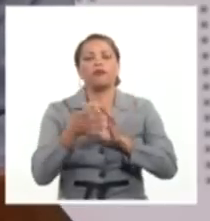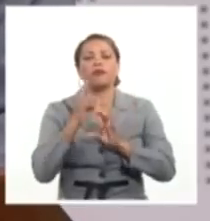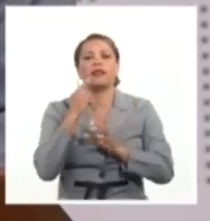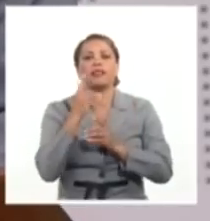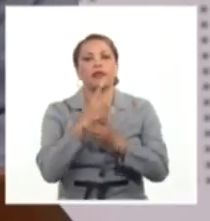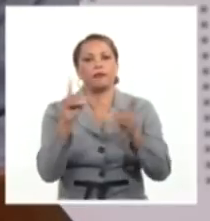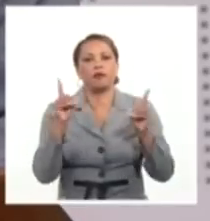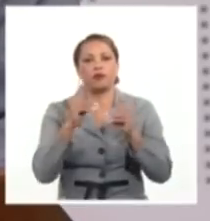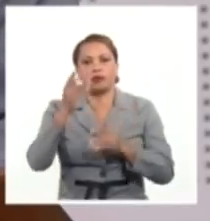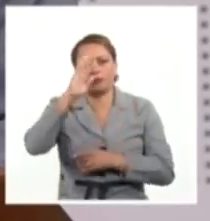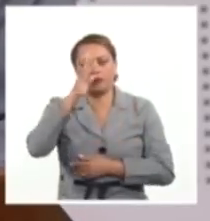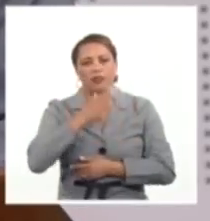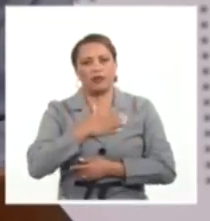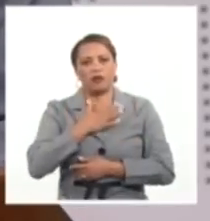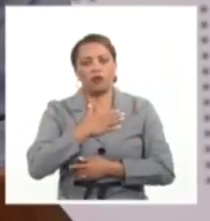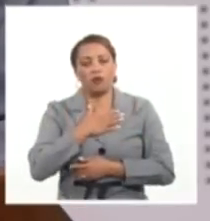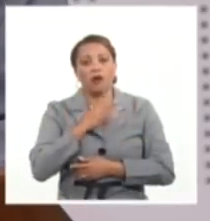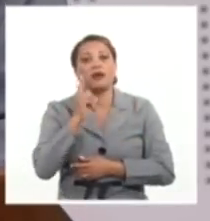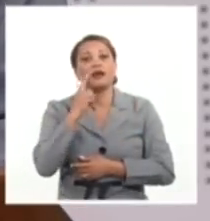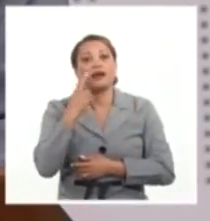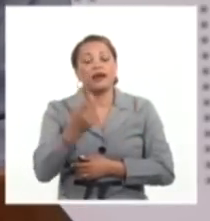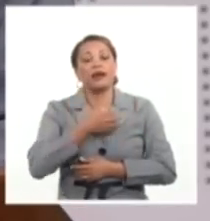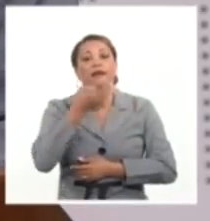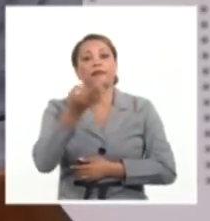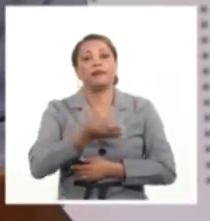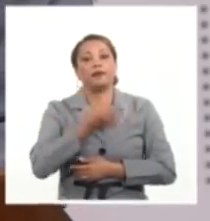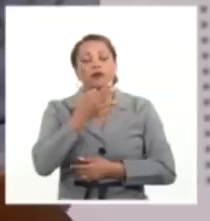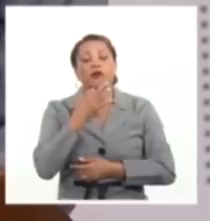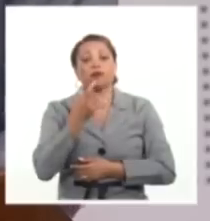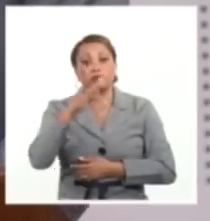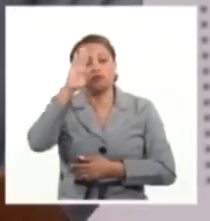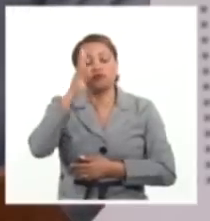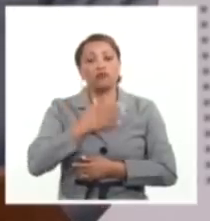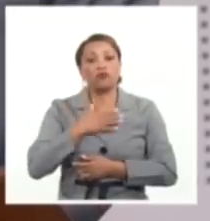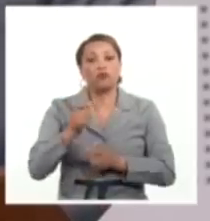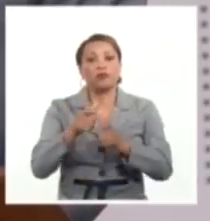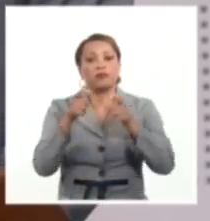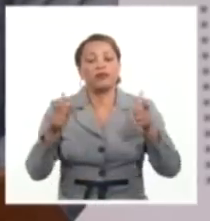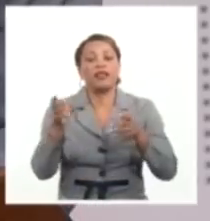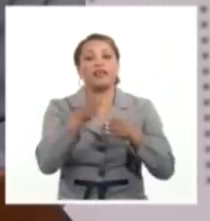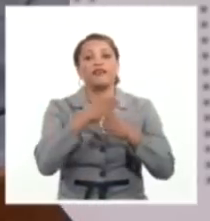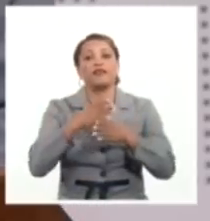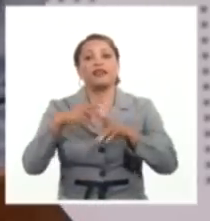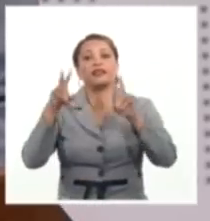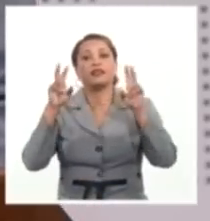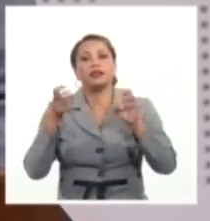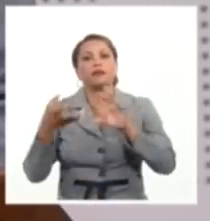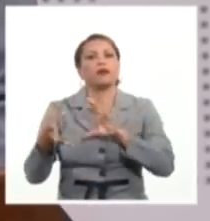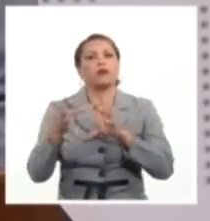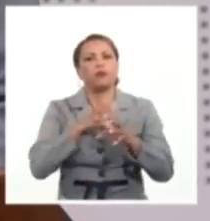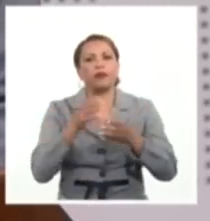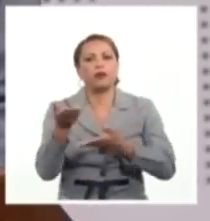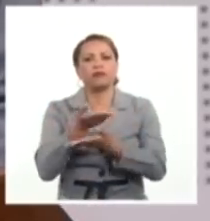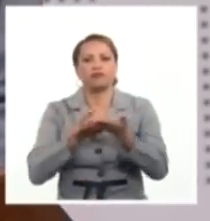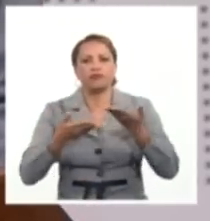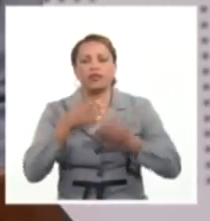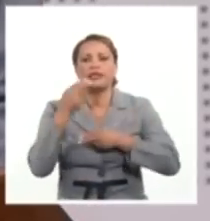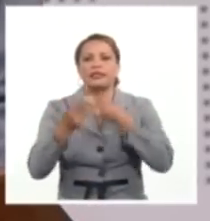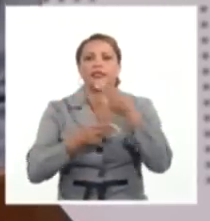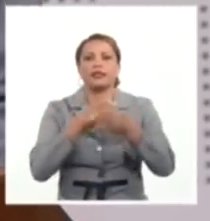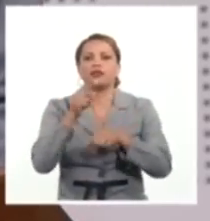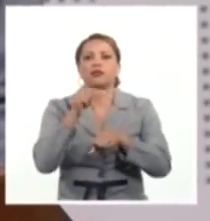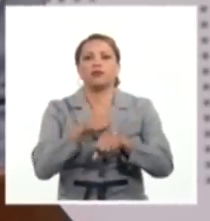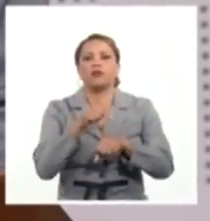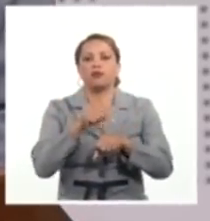cubano, evidenció el amplio consenso social alrededor de temas muy complejos y diversos, se realizó en medio de la